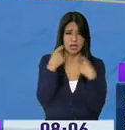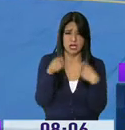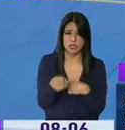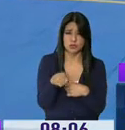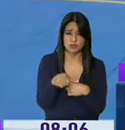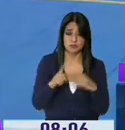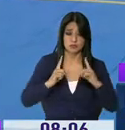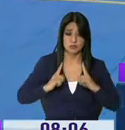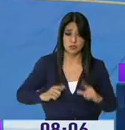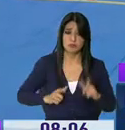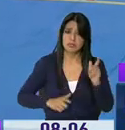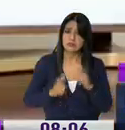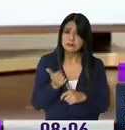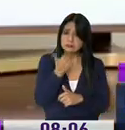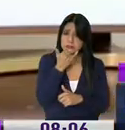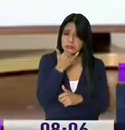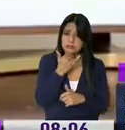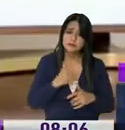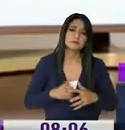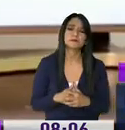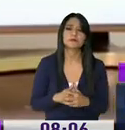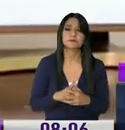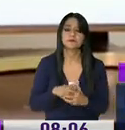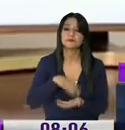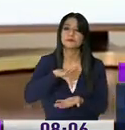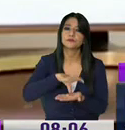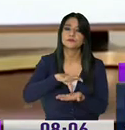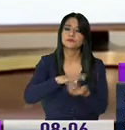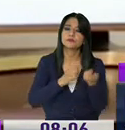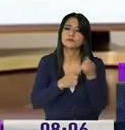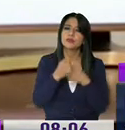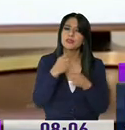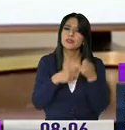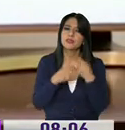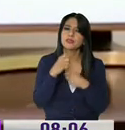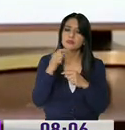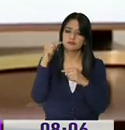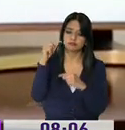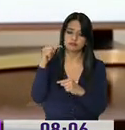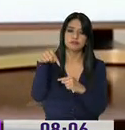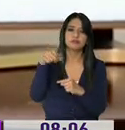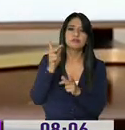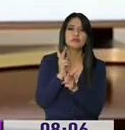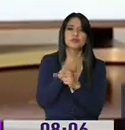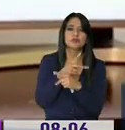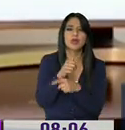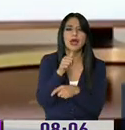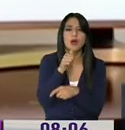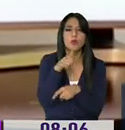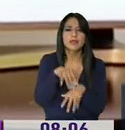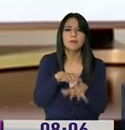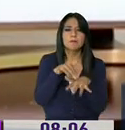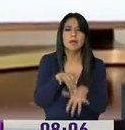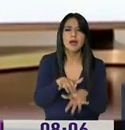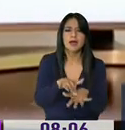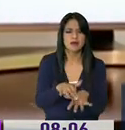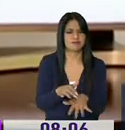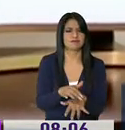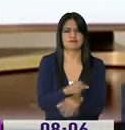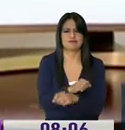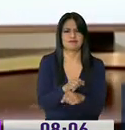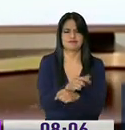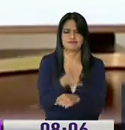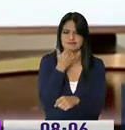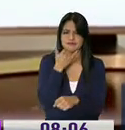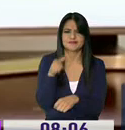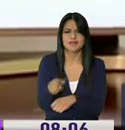la salud de las personas. Ciudades en donde se pretendía comercializar el producto agua de mar y suero marino. Este